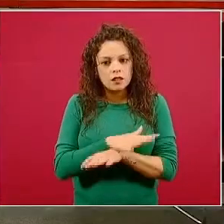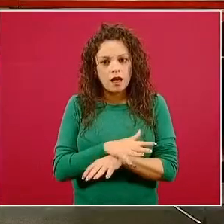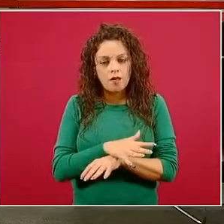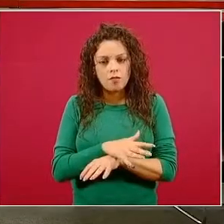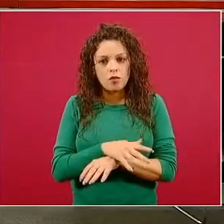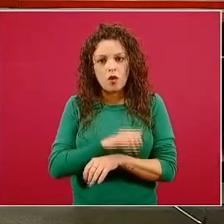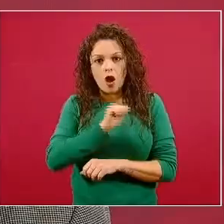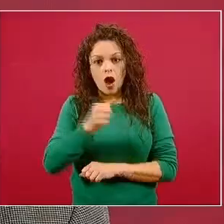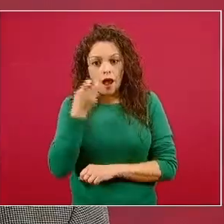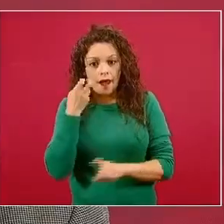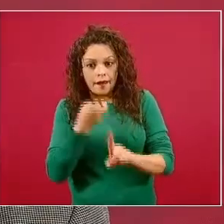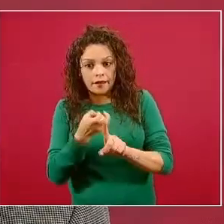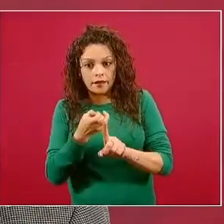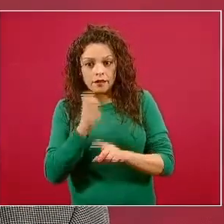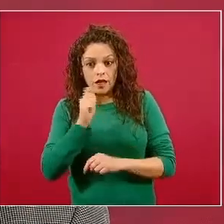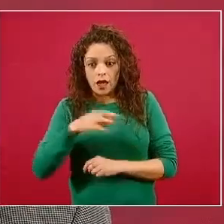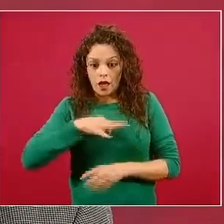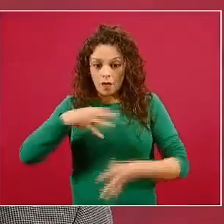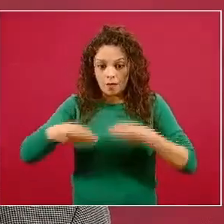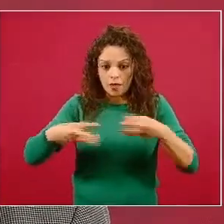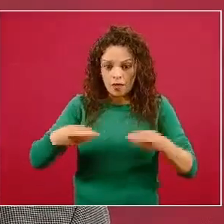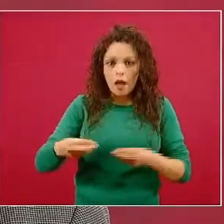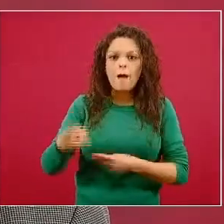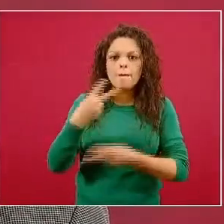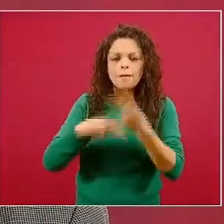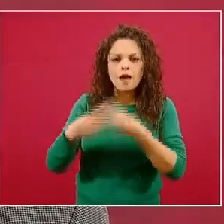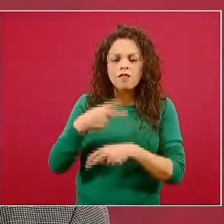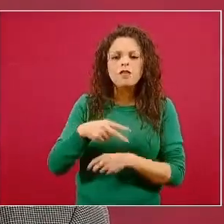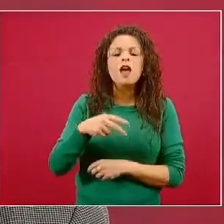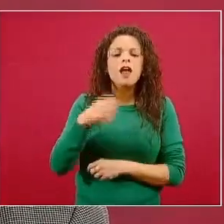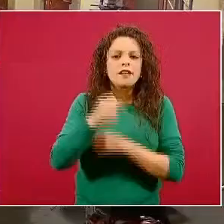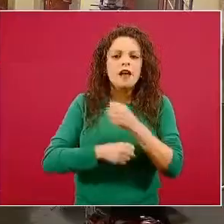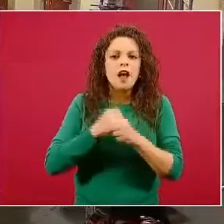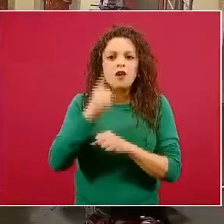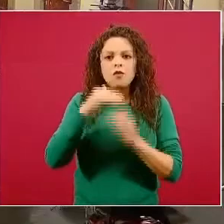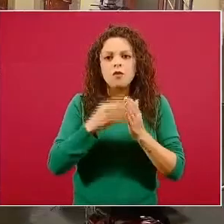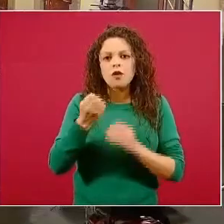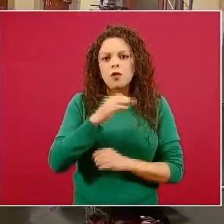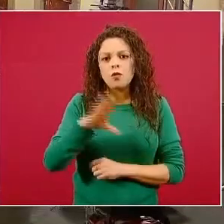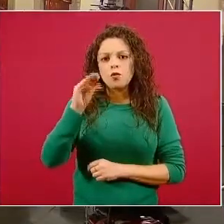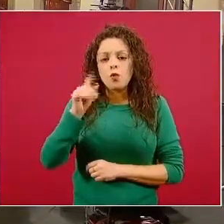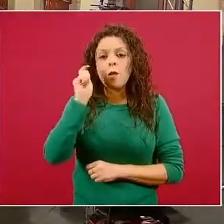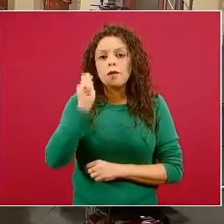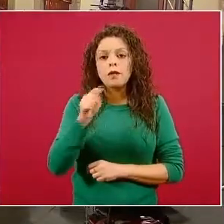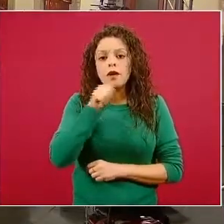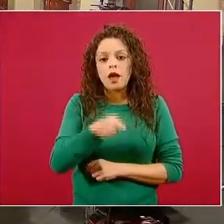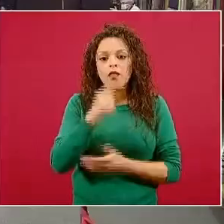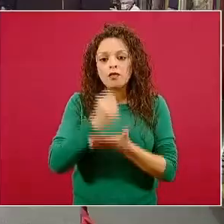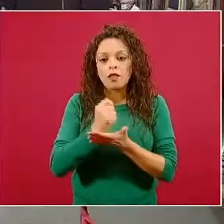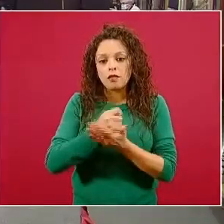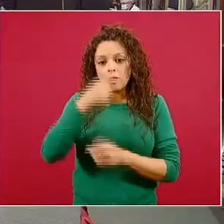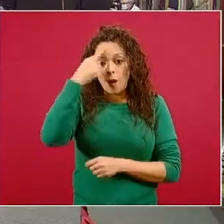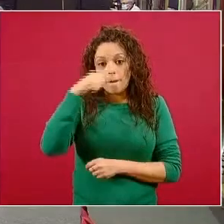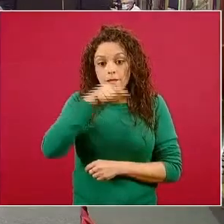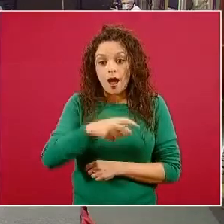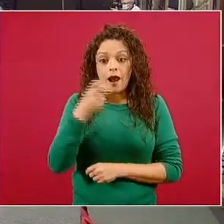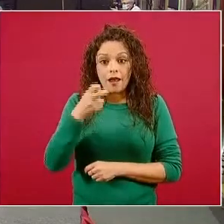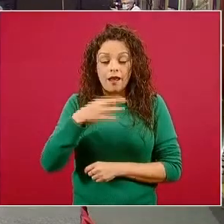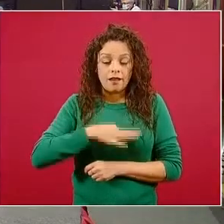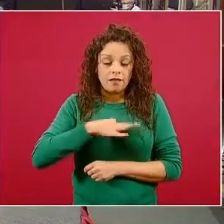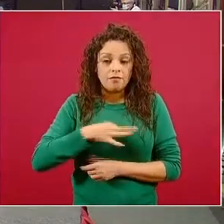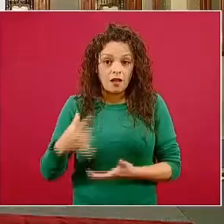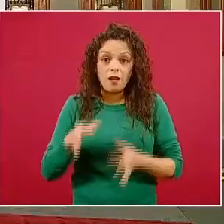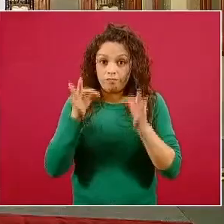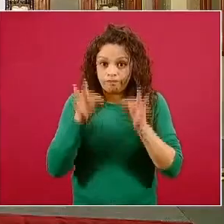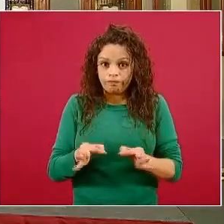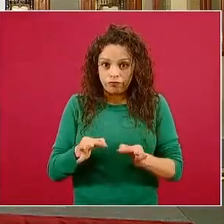epidemia ocurrió en los años 90 con la emergencia de tratamientos antivirales altamente efectivos, y casi